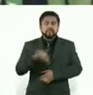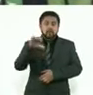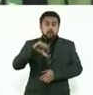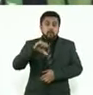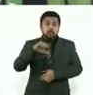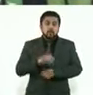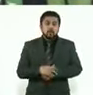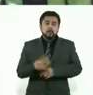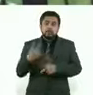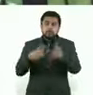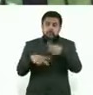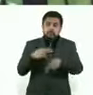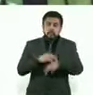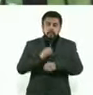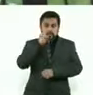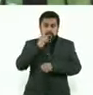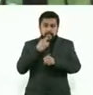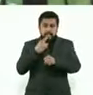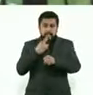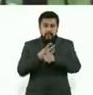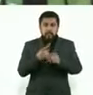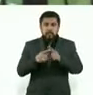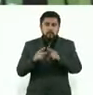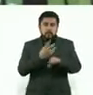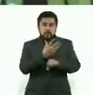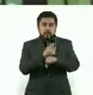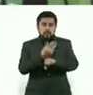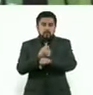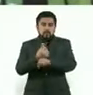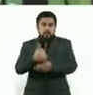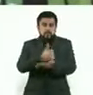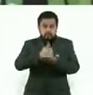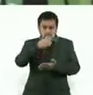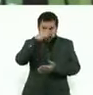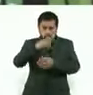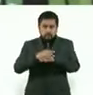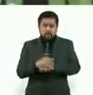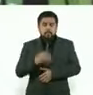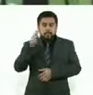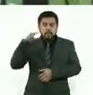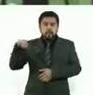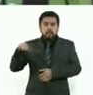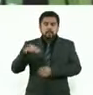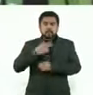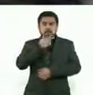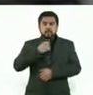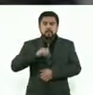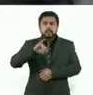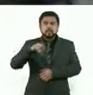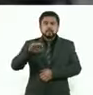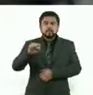acompañando el secretario de Obras y Servicios de la Ciudad de México, maestro Jesús Antonio Esteva Medina.